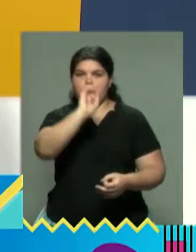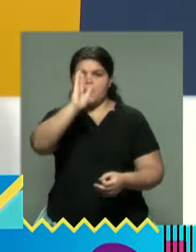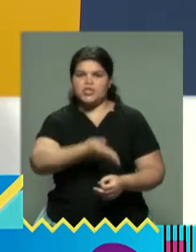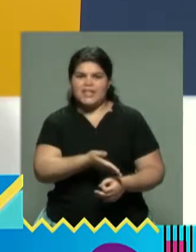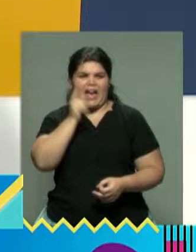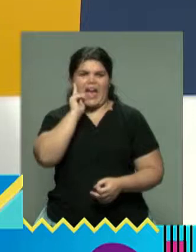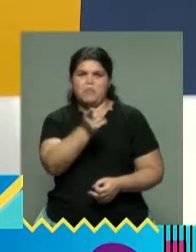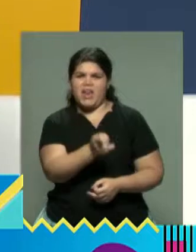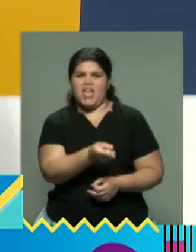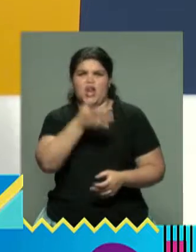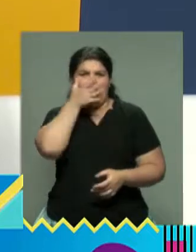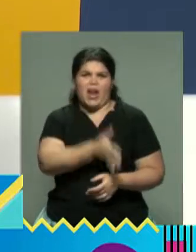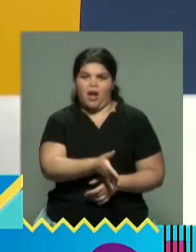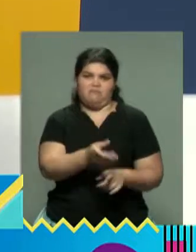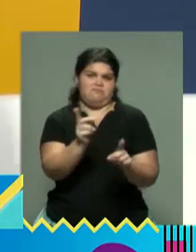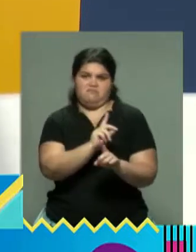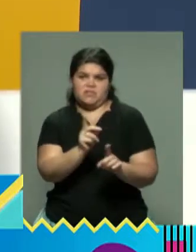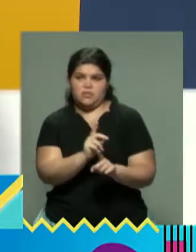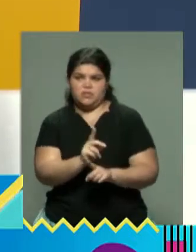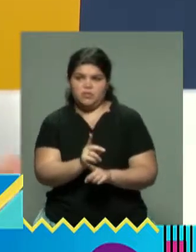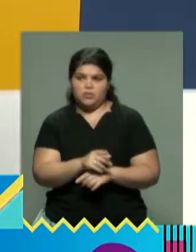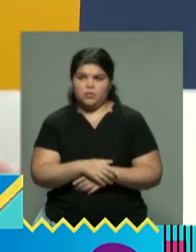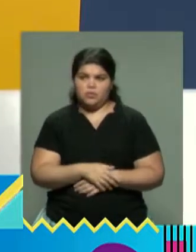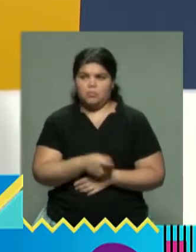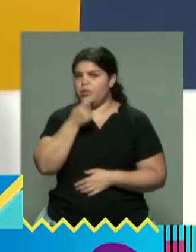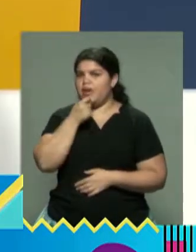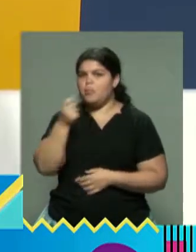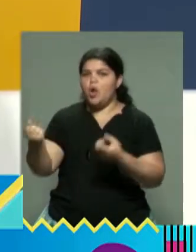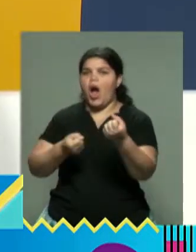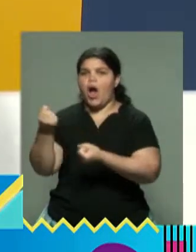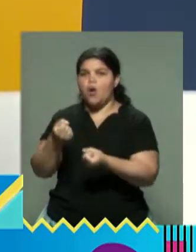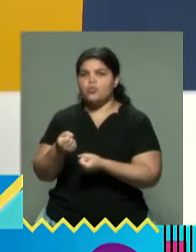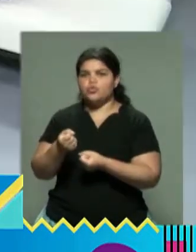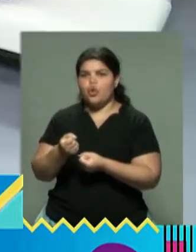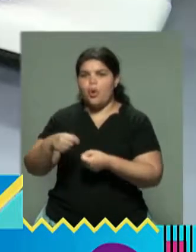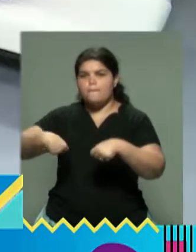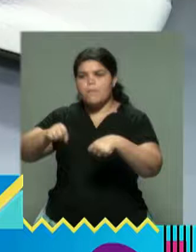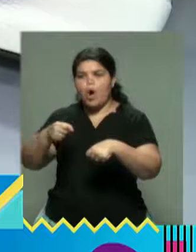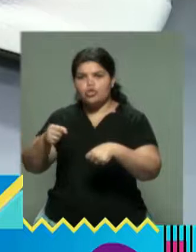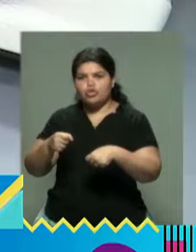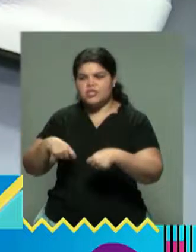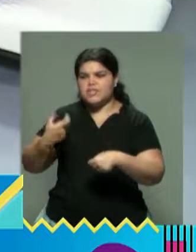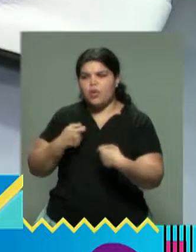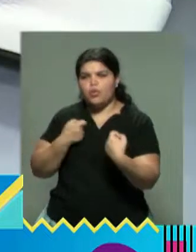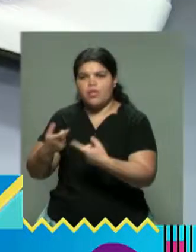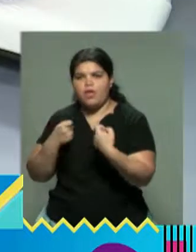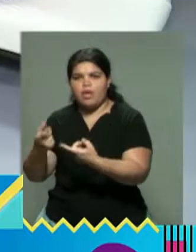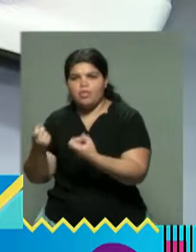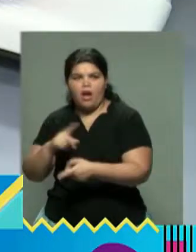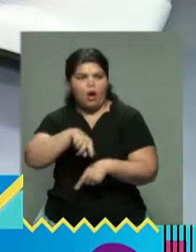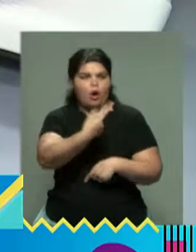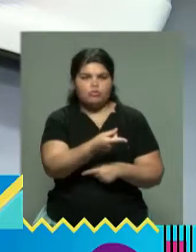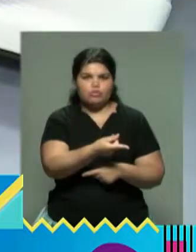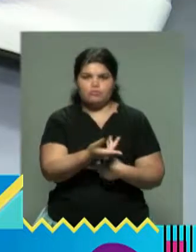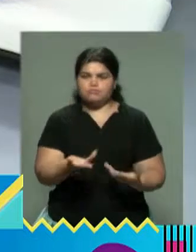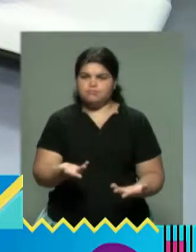como puede haber en actividades normales como asegurar autos, asegurar motos. Que existan empresas, como nos decía quizás Junta al